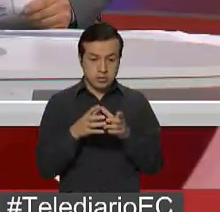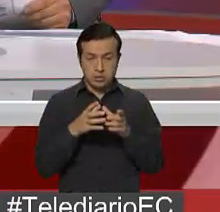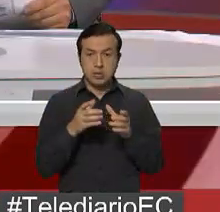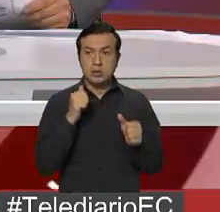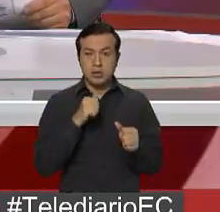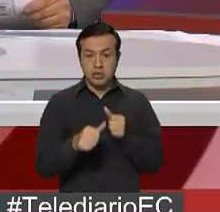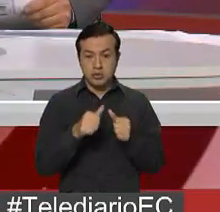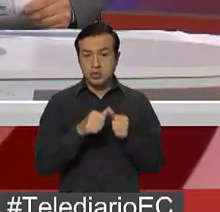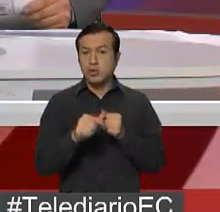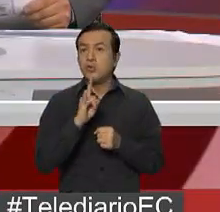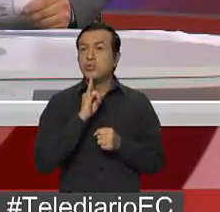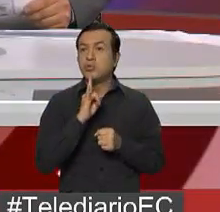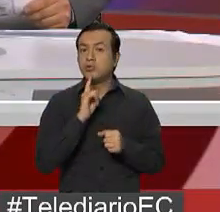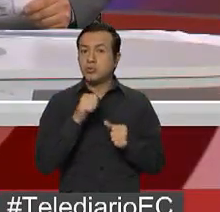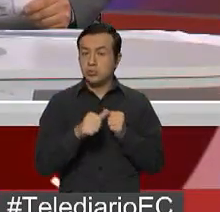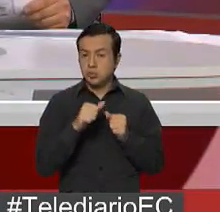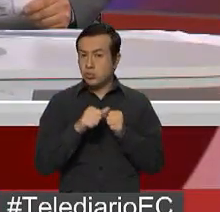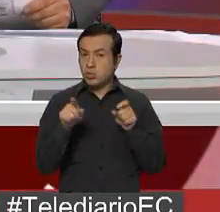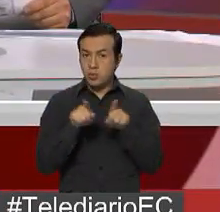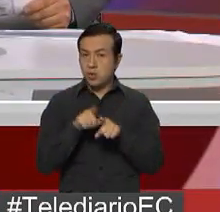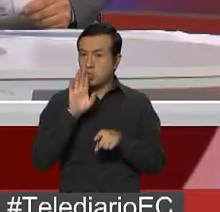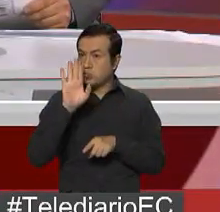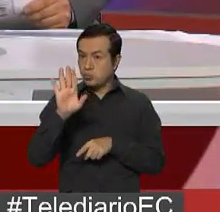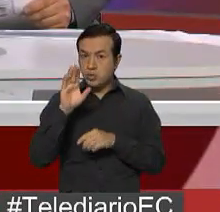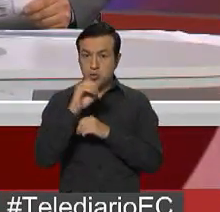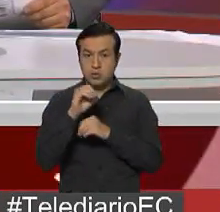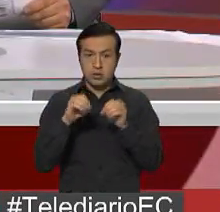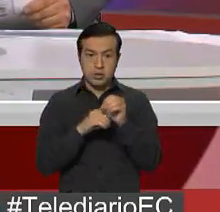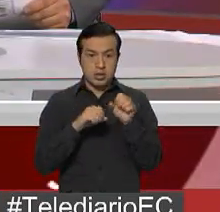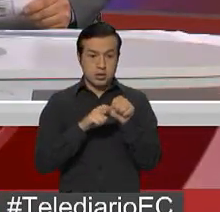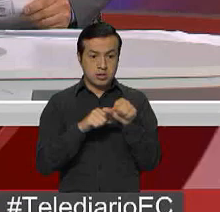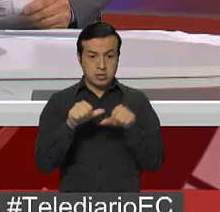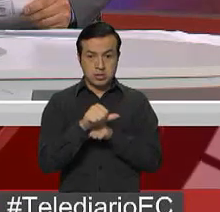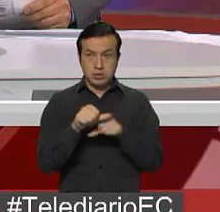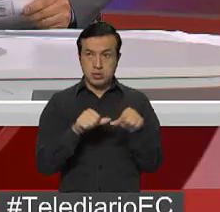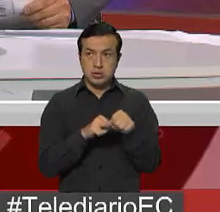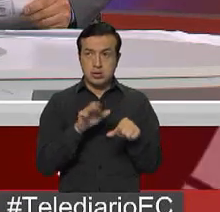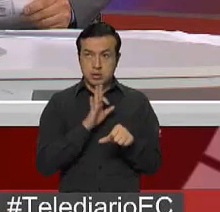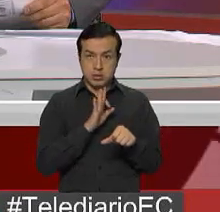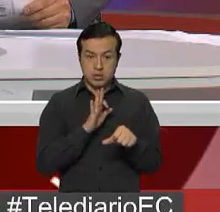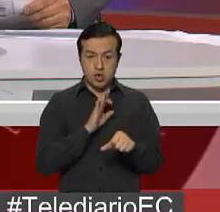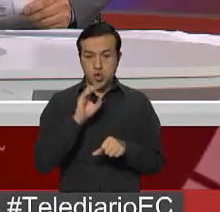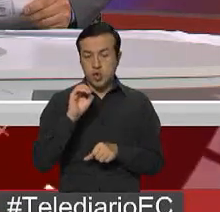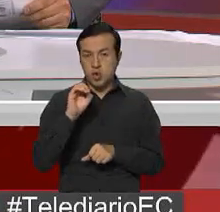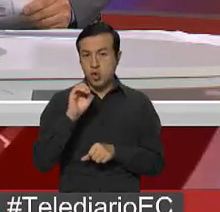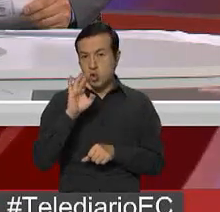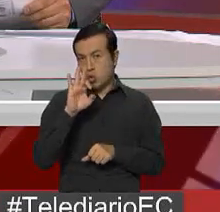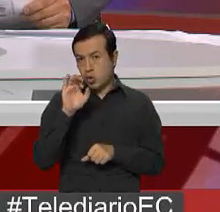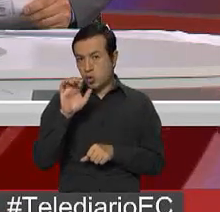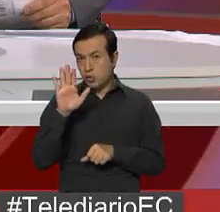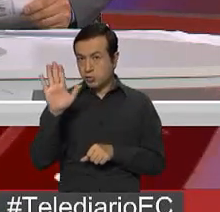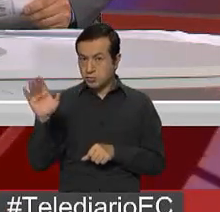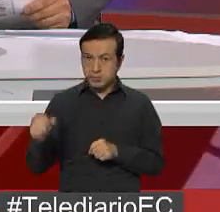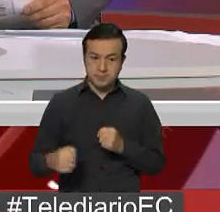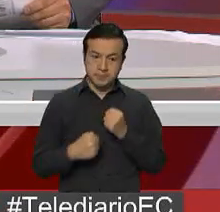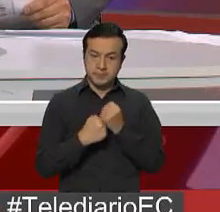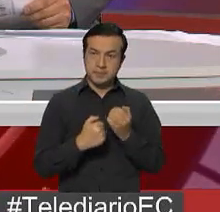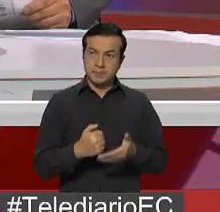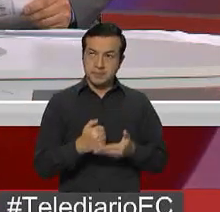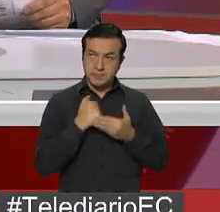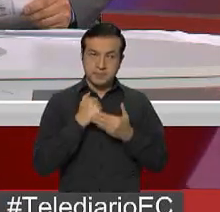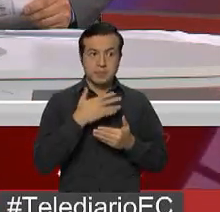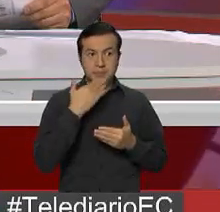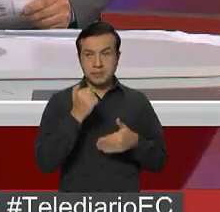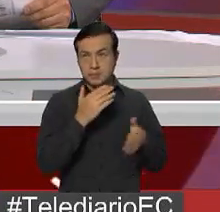de los eeuu para que ellos también a través de la oficina de asistencia técnica que es conocida como la bota ellos también nos ayuden a